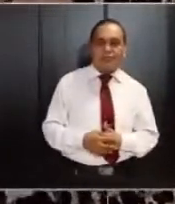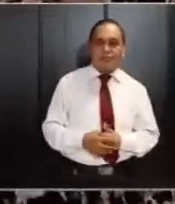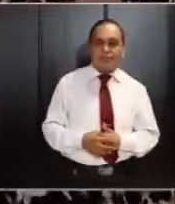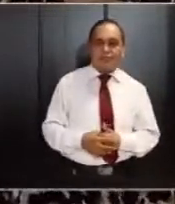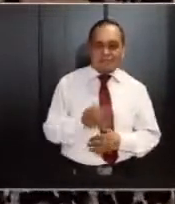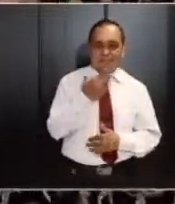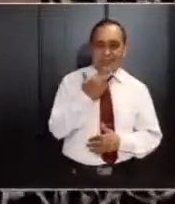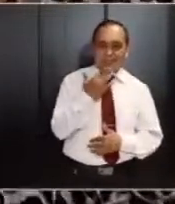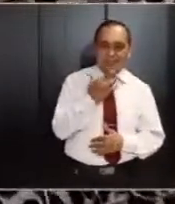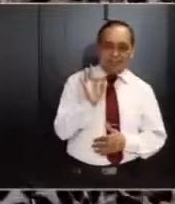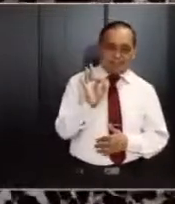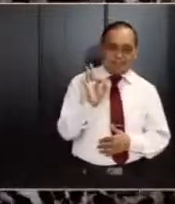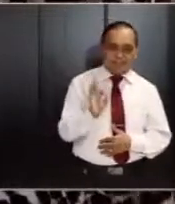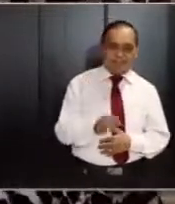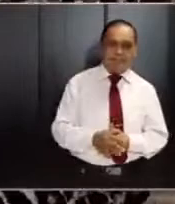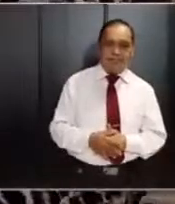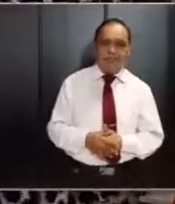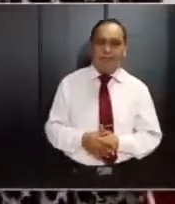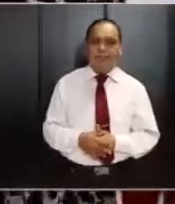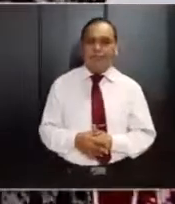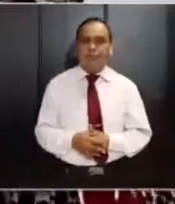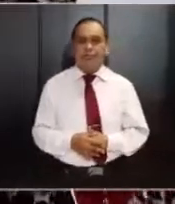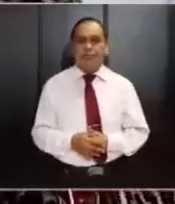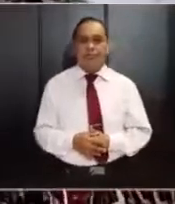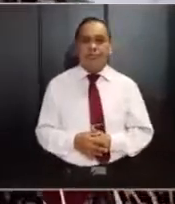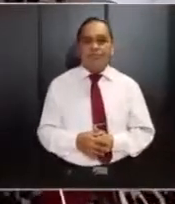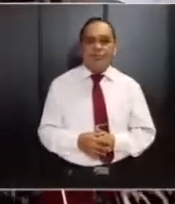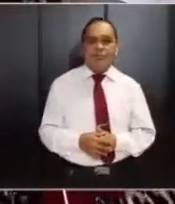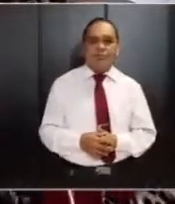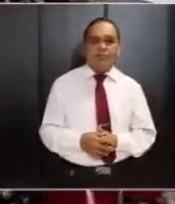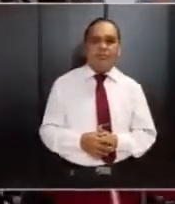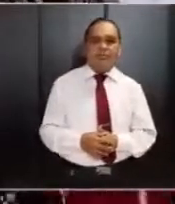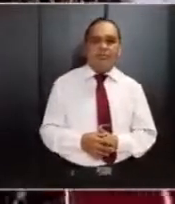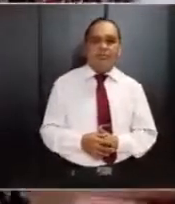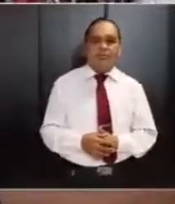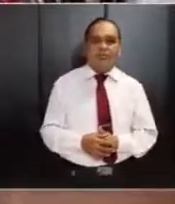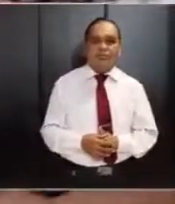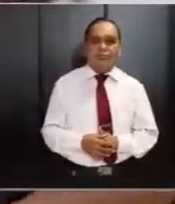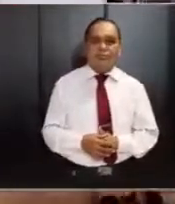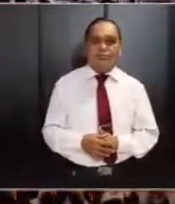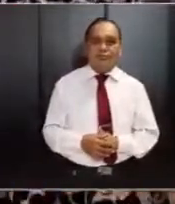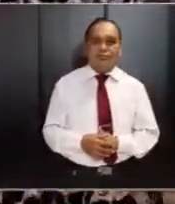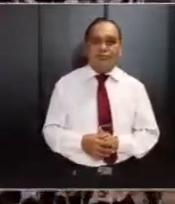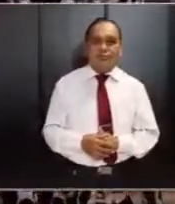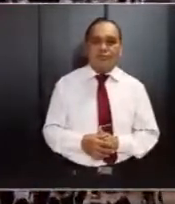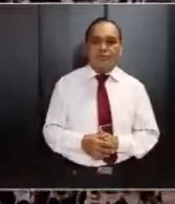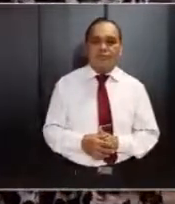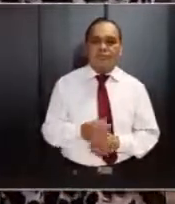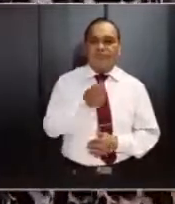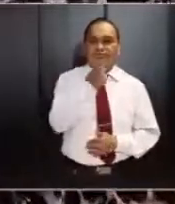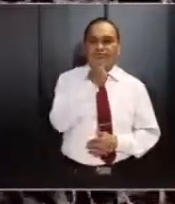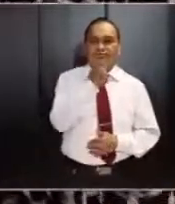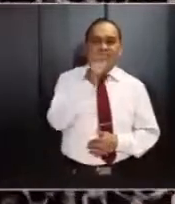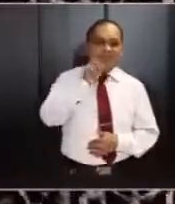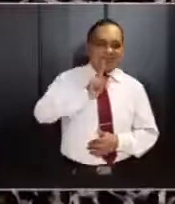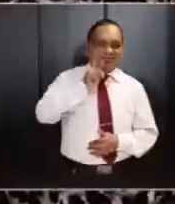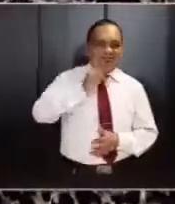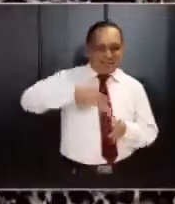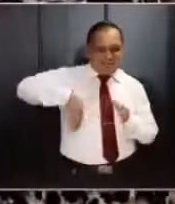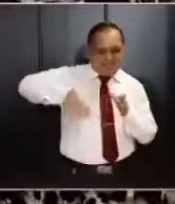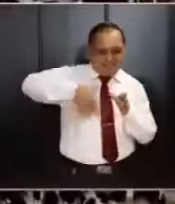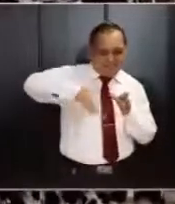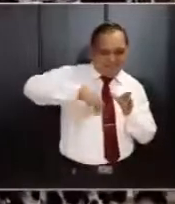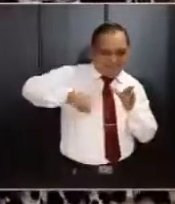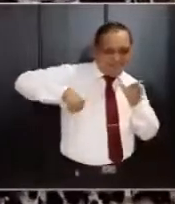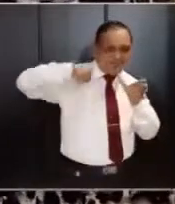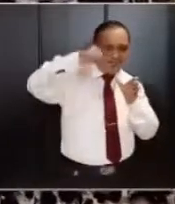No importa, pero al siguiente. Al siguiente tu Mari, si quieres, ¿no? Para que venga la niña, todavía nos falta las teles de rifar. Saca